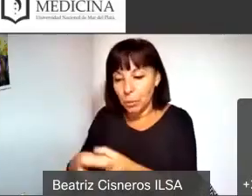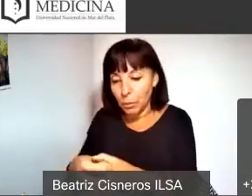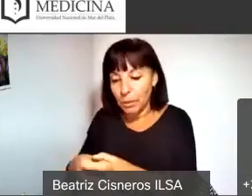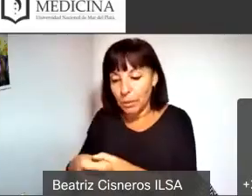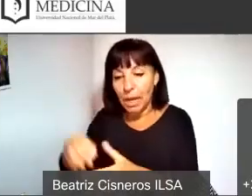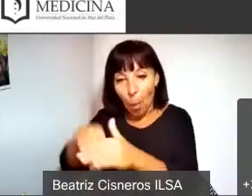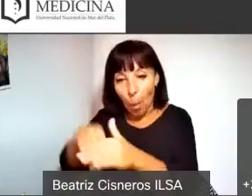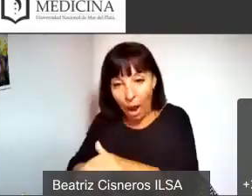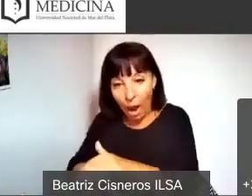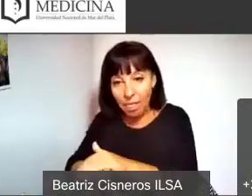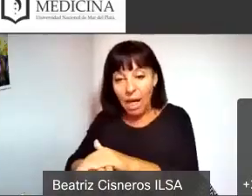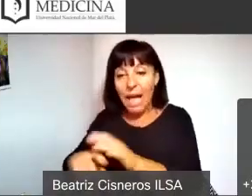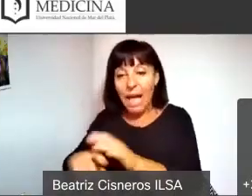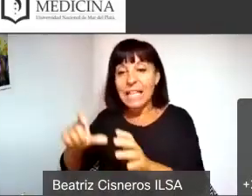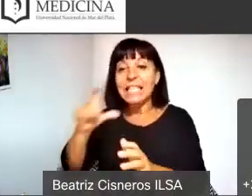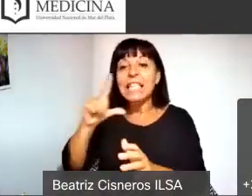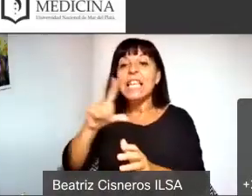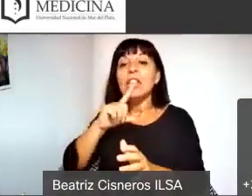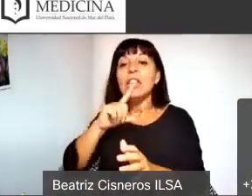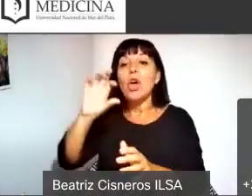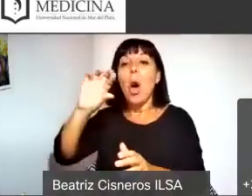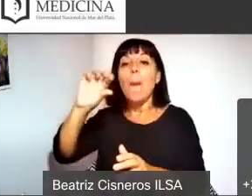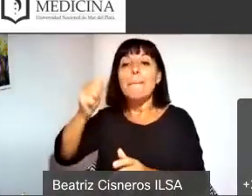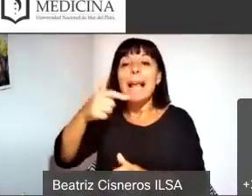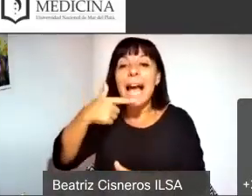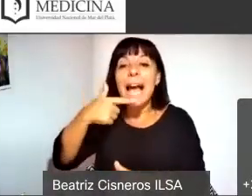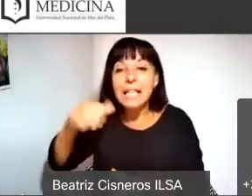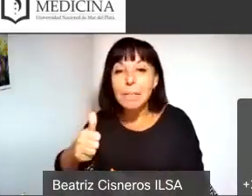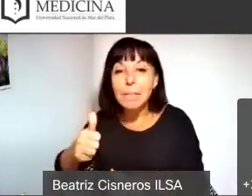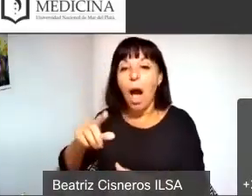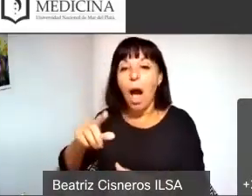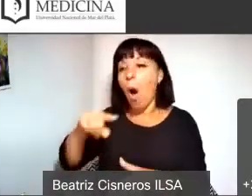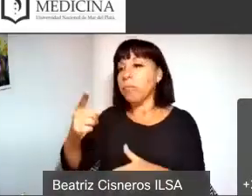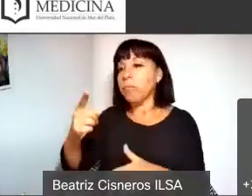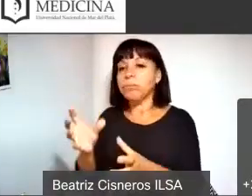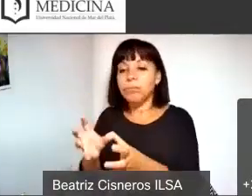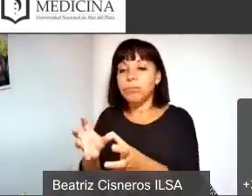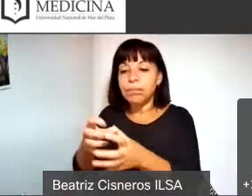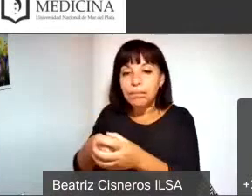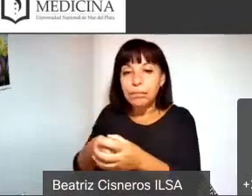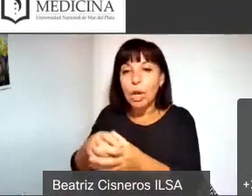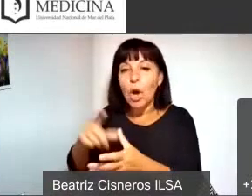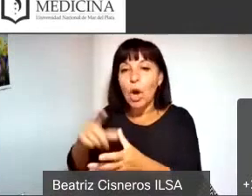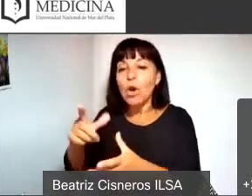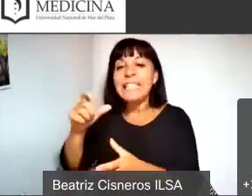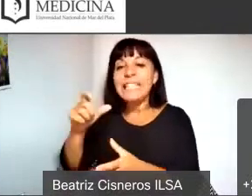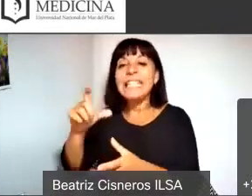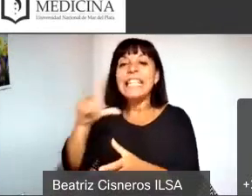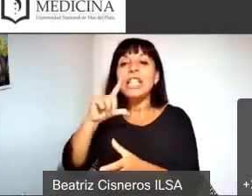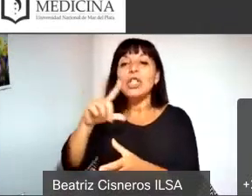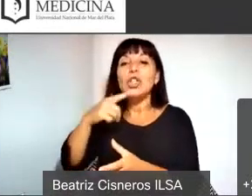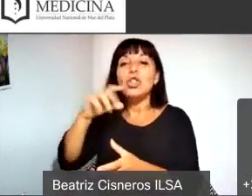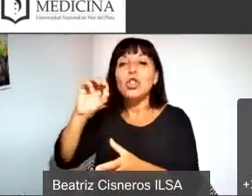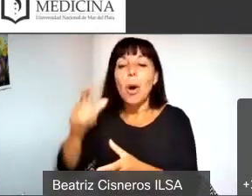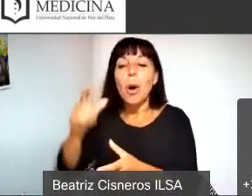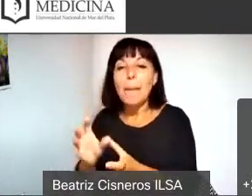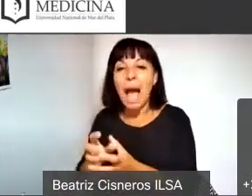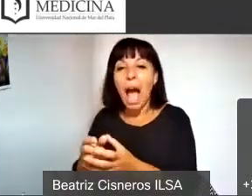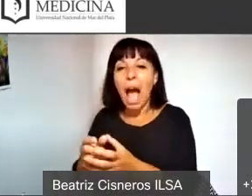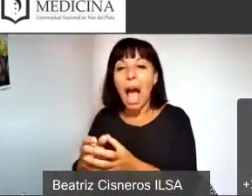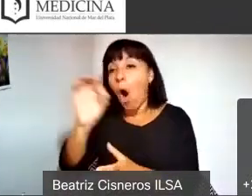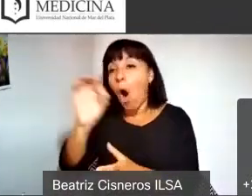citoplasma, como pueden fusionarse con un lisosoma y degradarse, como también puede esa vesícula ser